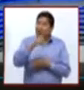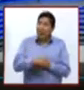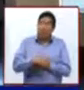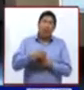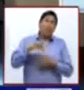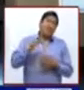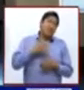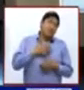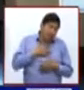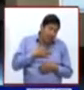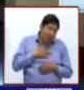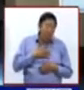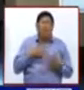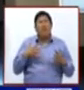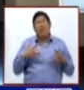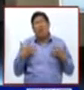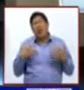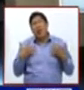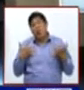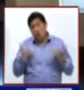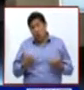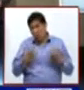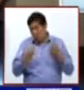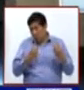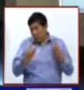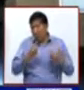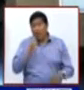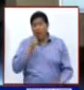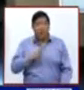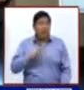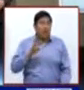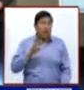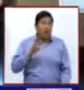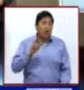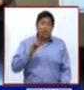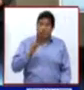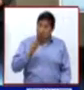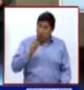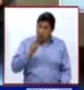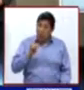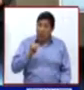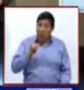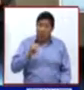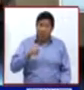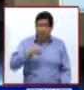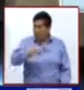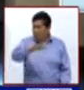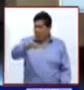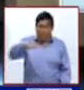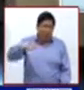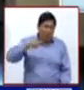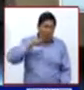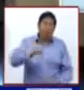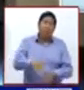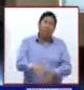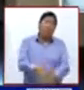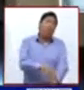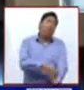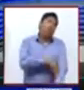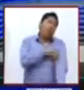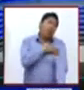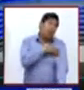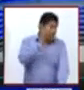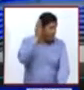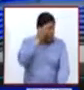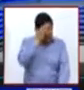Realmente estoy muy feliz, muy contenta porque hoy visitamos a Doña Rosemary, fuimos a la ciudad del Alto, a la zona Mercurio, muy largo el viaje por si